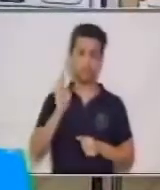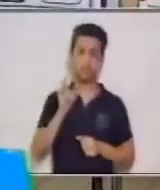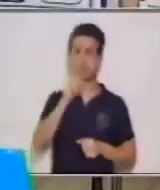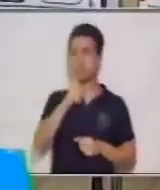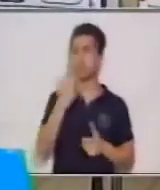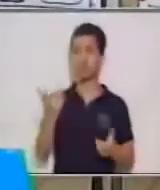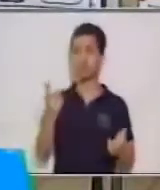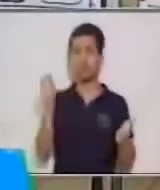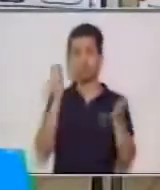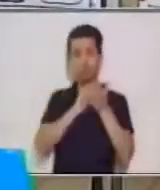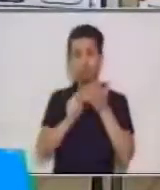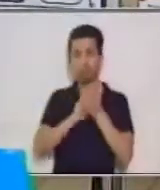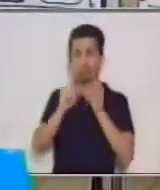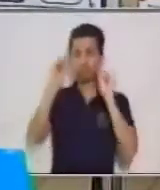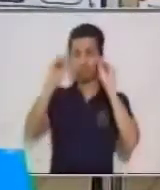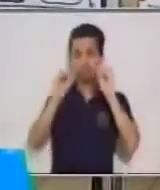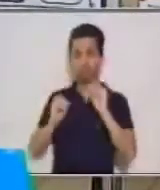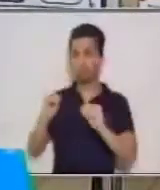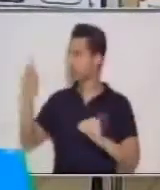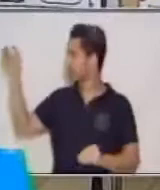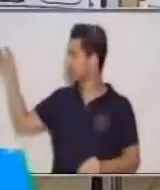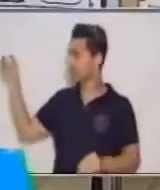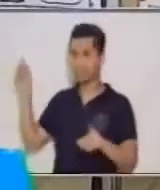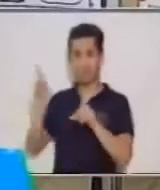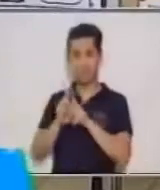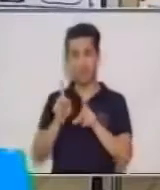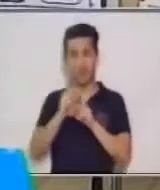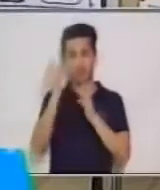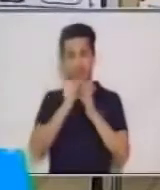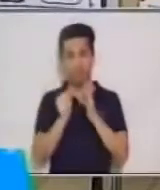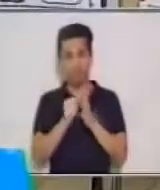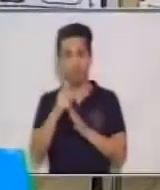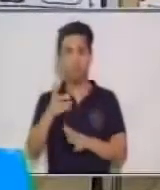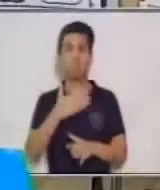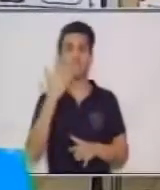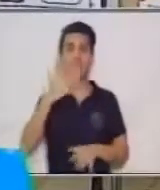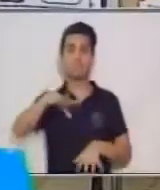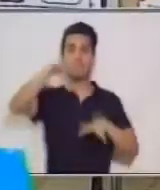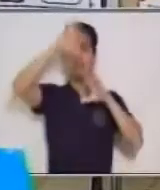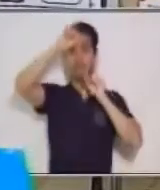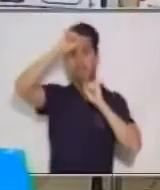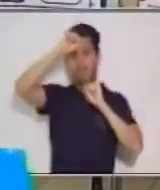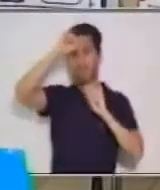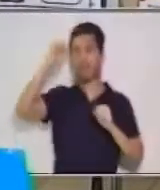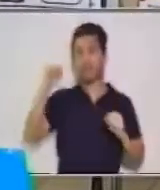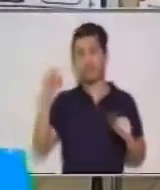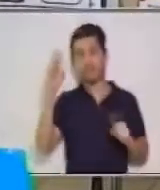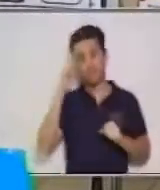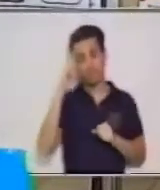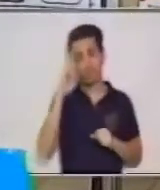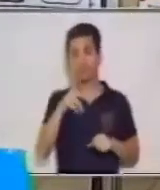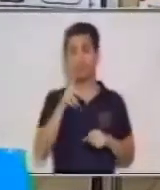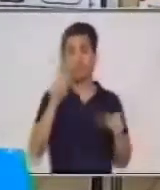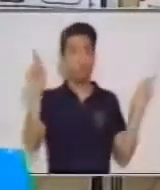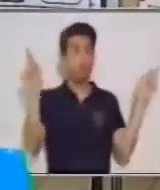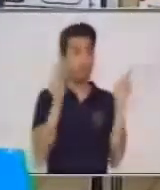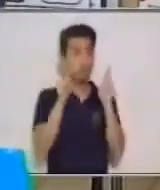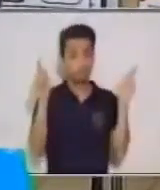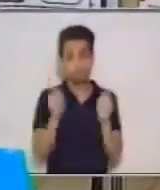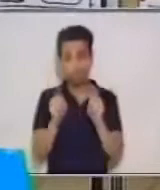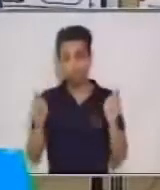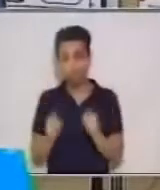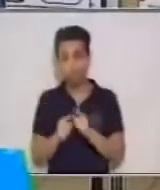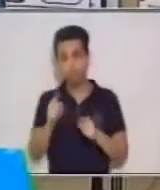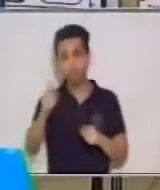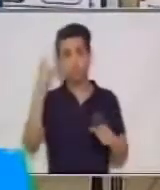información en un organizador gráfico para que sea fácil para ti adquirir ese conocimiento. Recuérdate que cuando sintetizas la información,